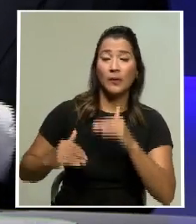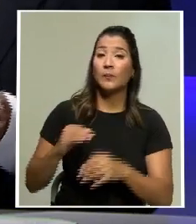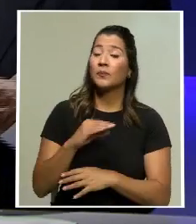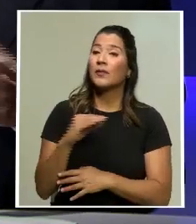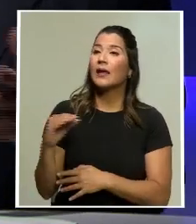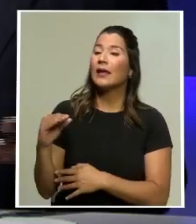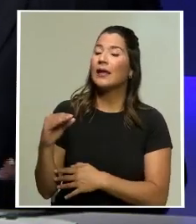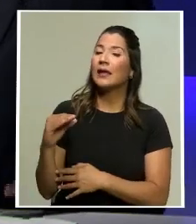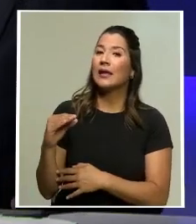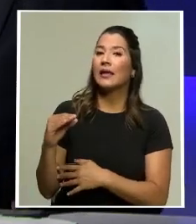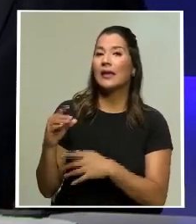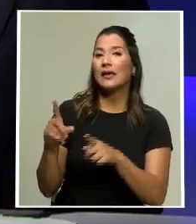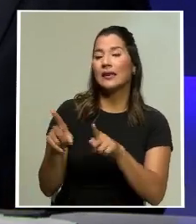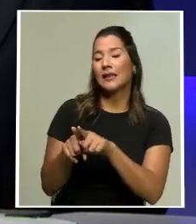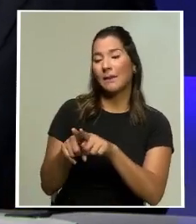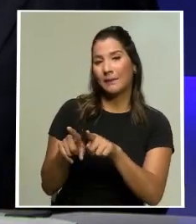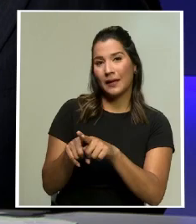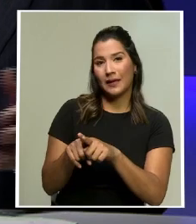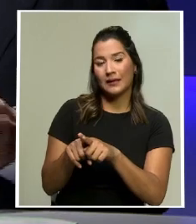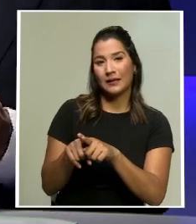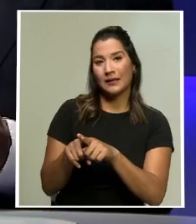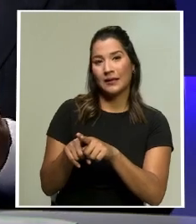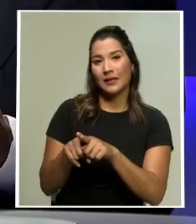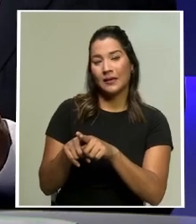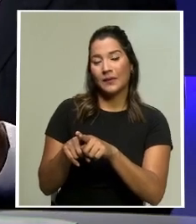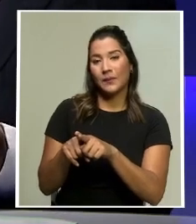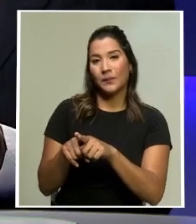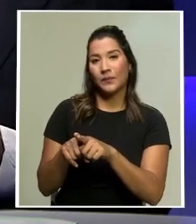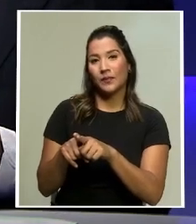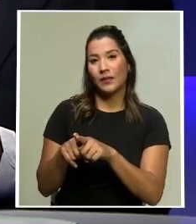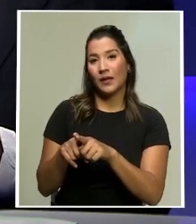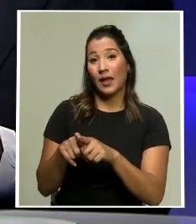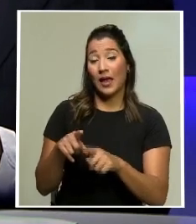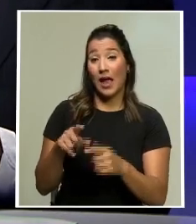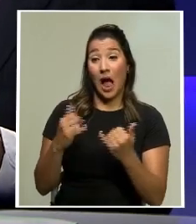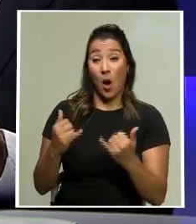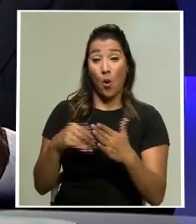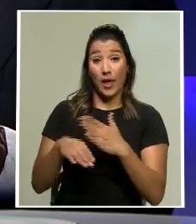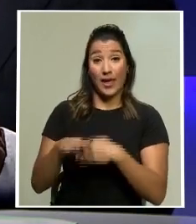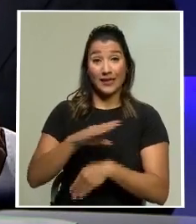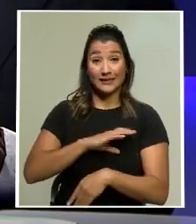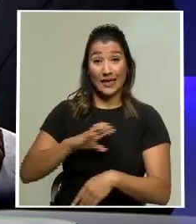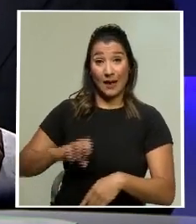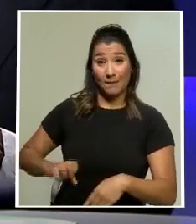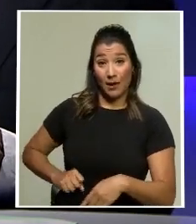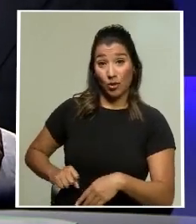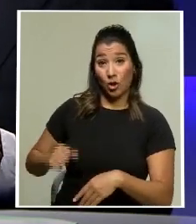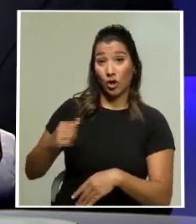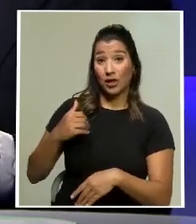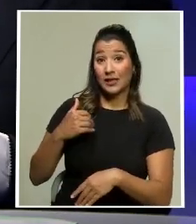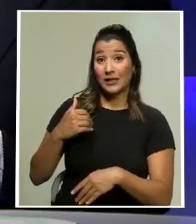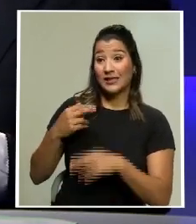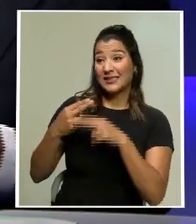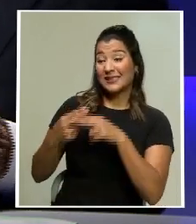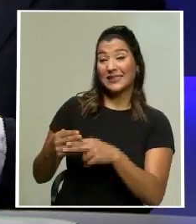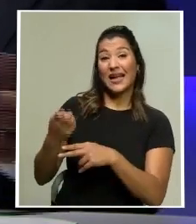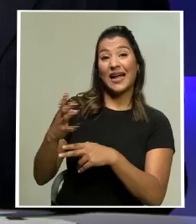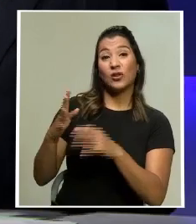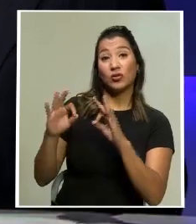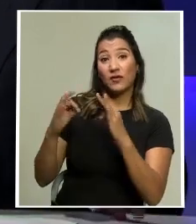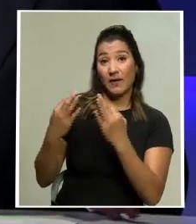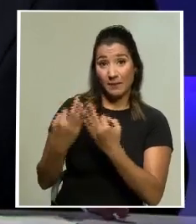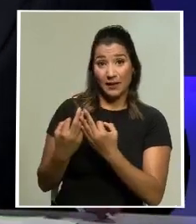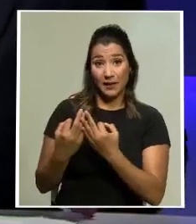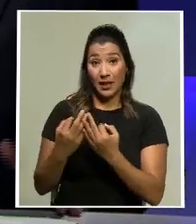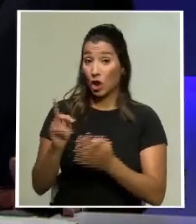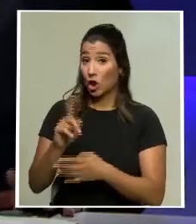popularizado lo que es solamente una metáfora, la existencia en El Salvador de las 14 familias. 14. En verdad